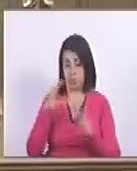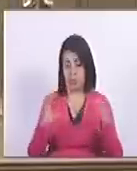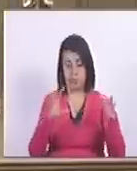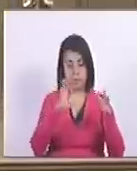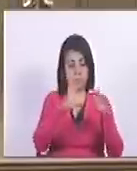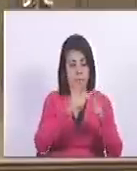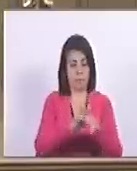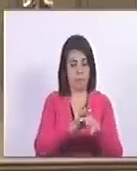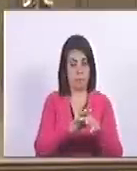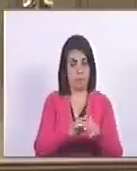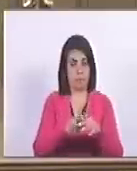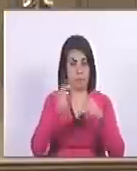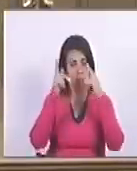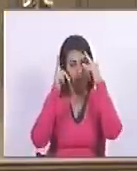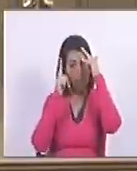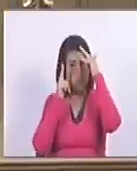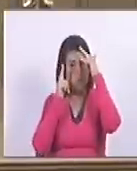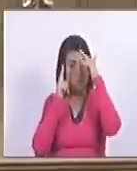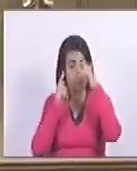afiliación al chavismo,